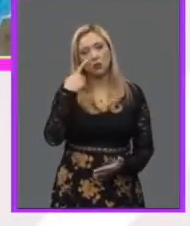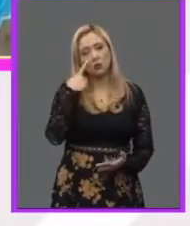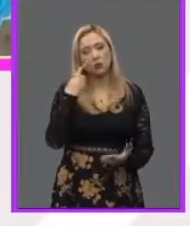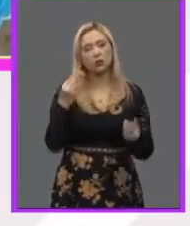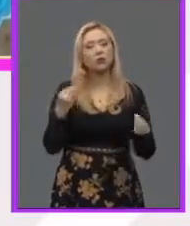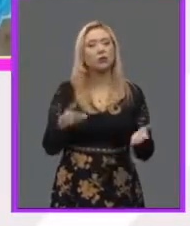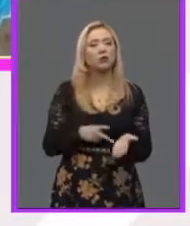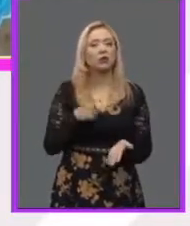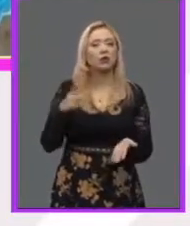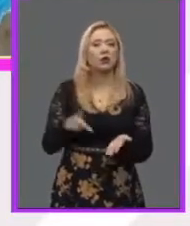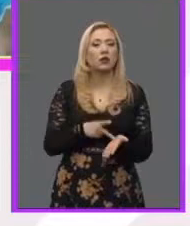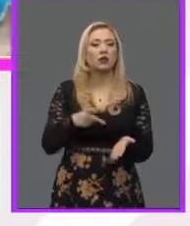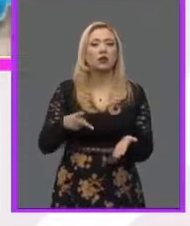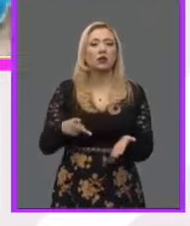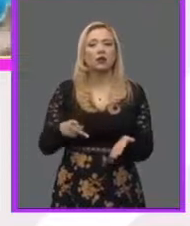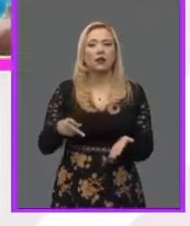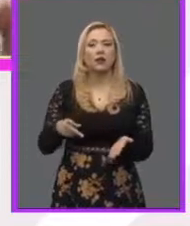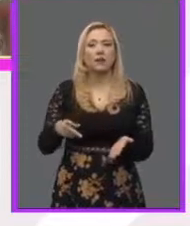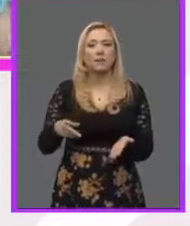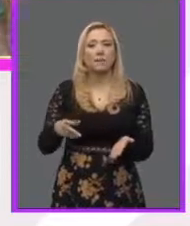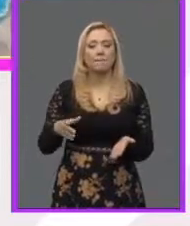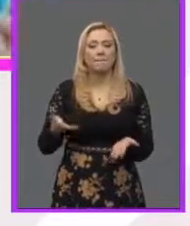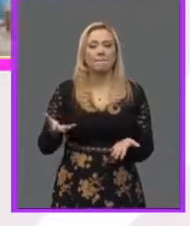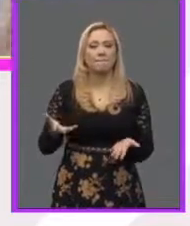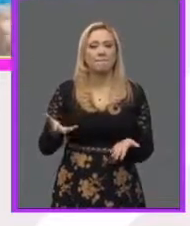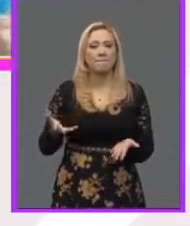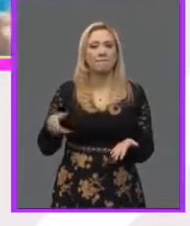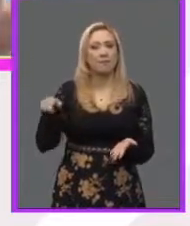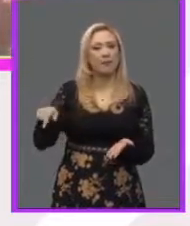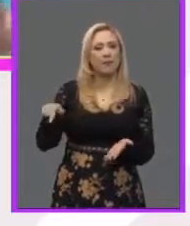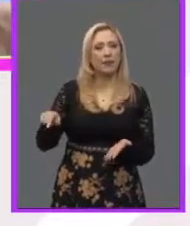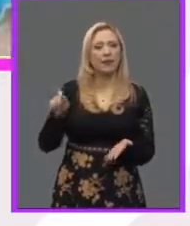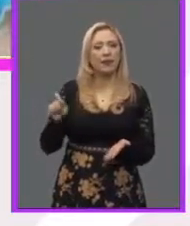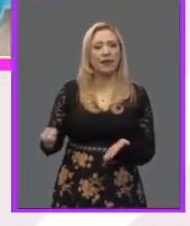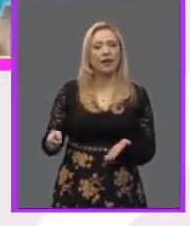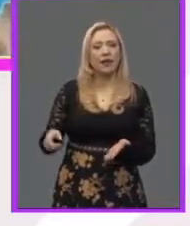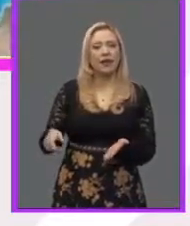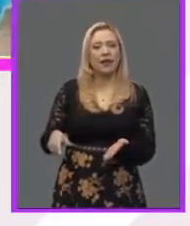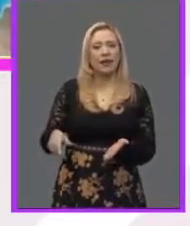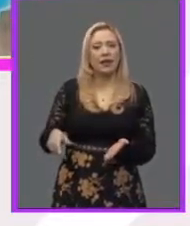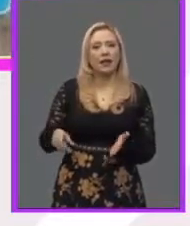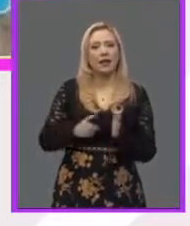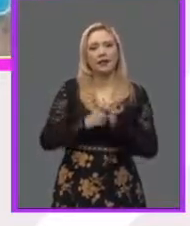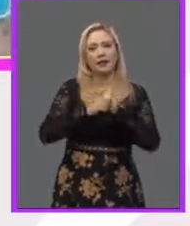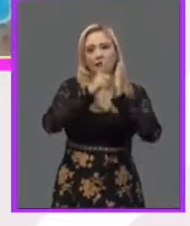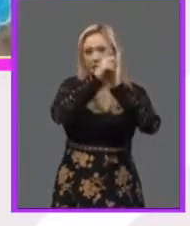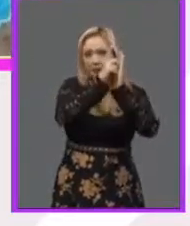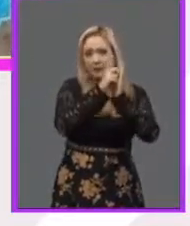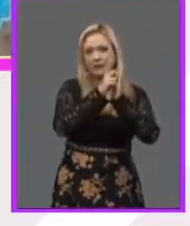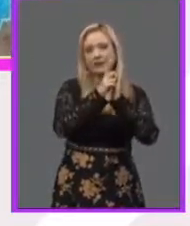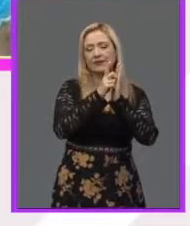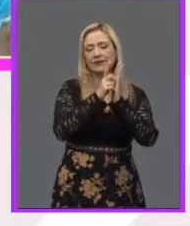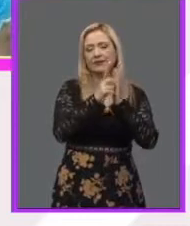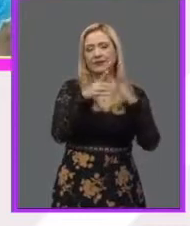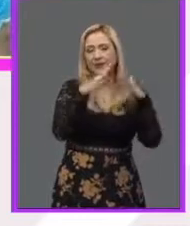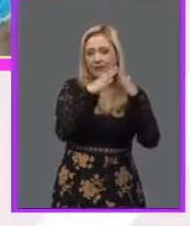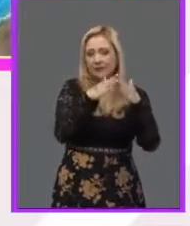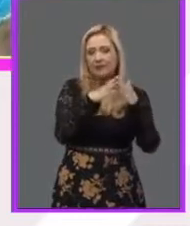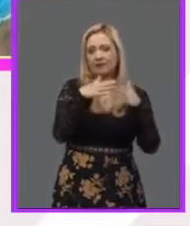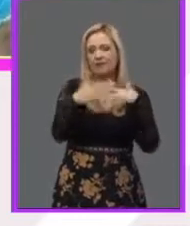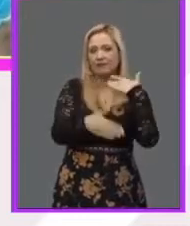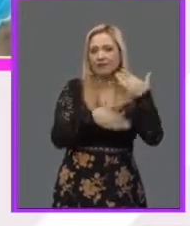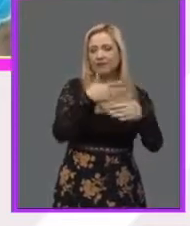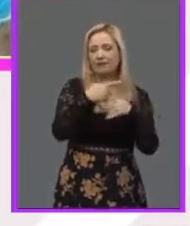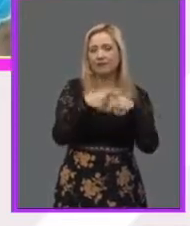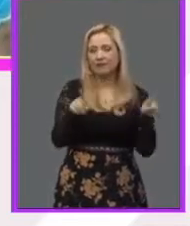muy común esto de los cuartos, digamos, estos módulos extras occidentales que les hacen a lo largo de